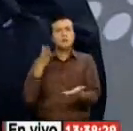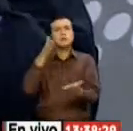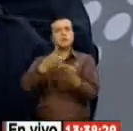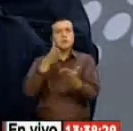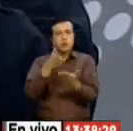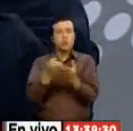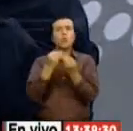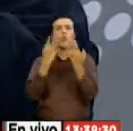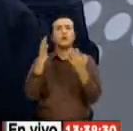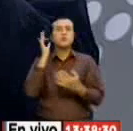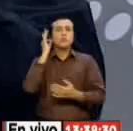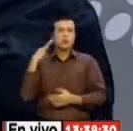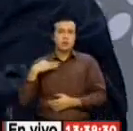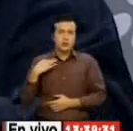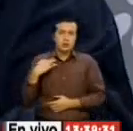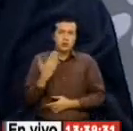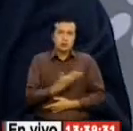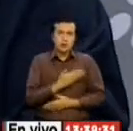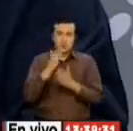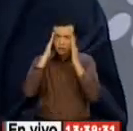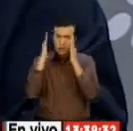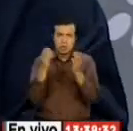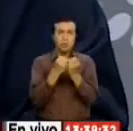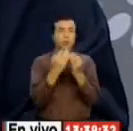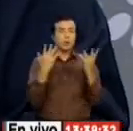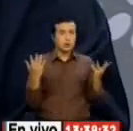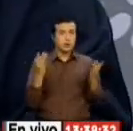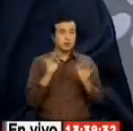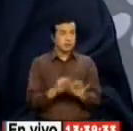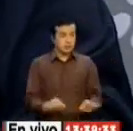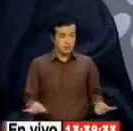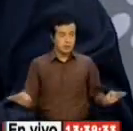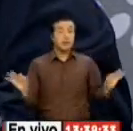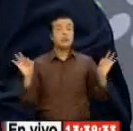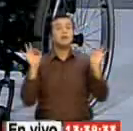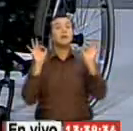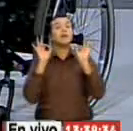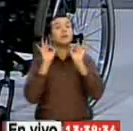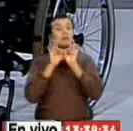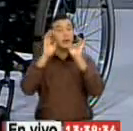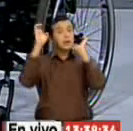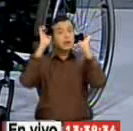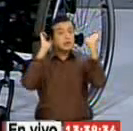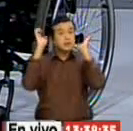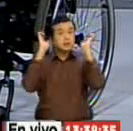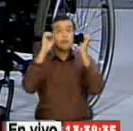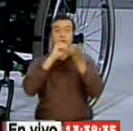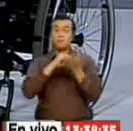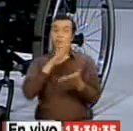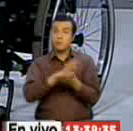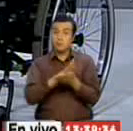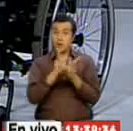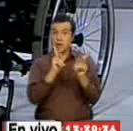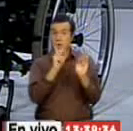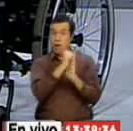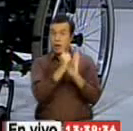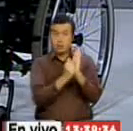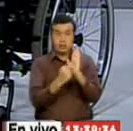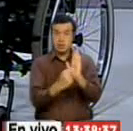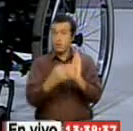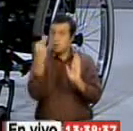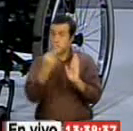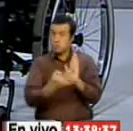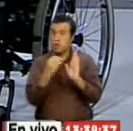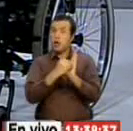cuántos Joaquinas Gallegos se deben atender. Lo que significa que las estrategias que están establecidas en esta agenda deben